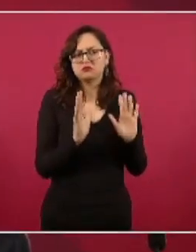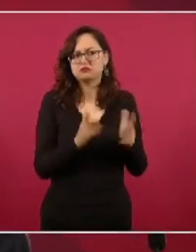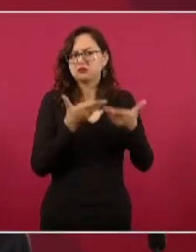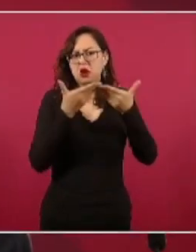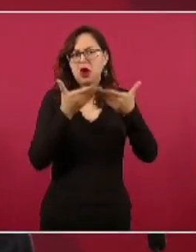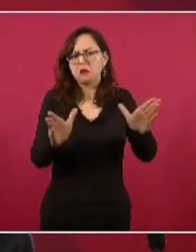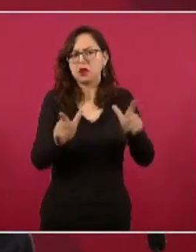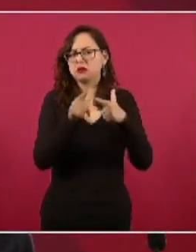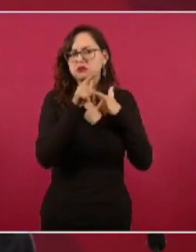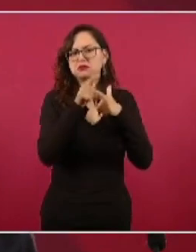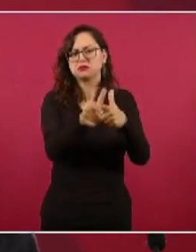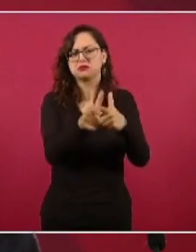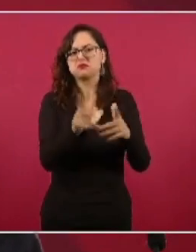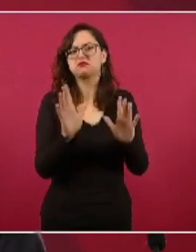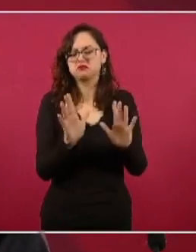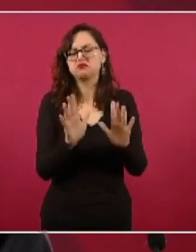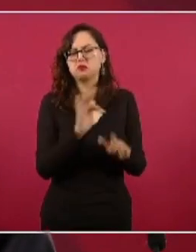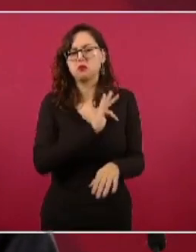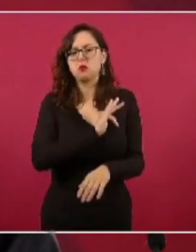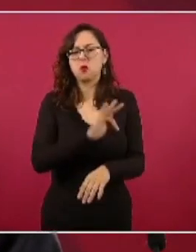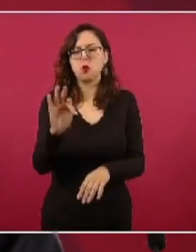a la gente.